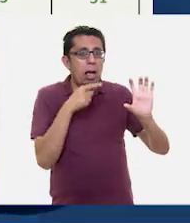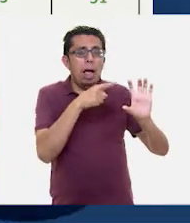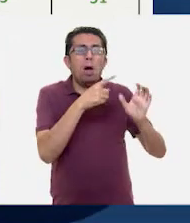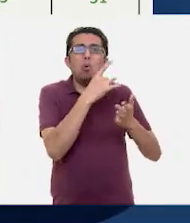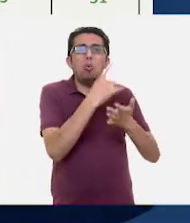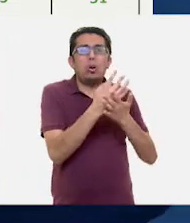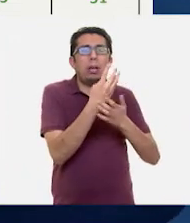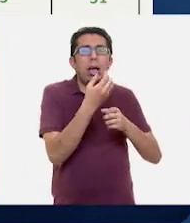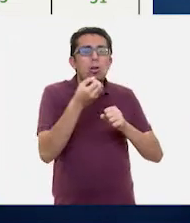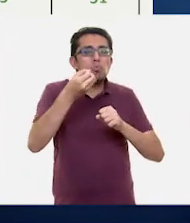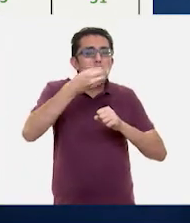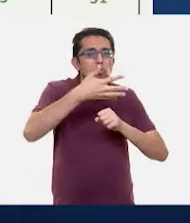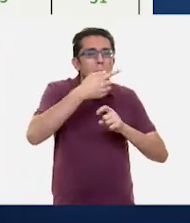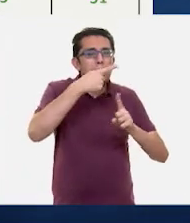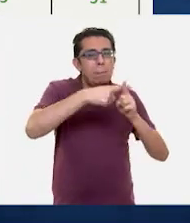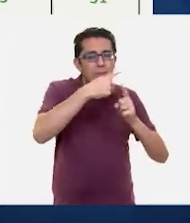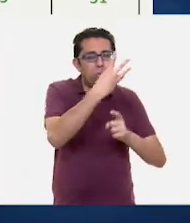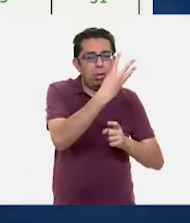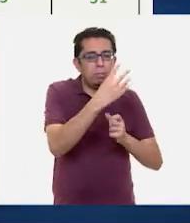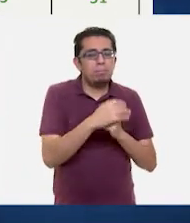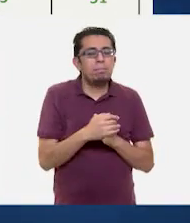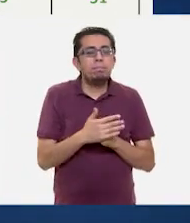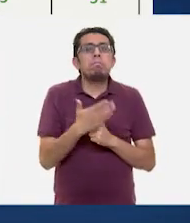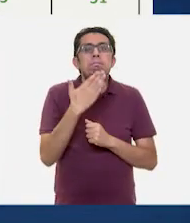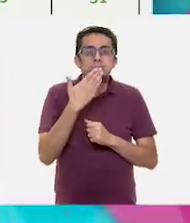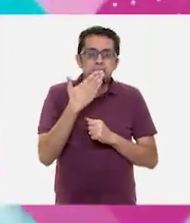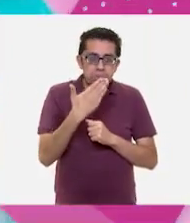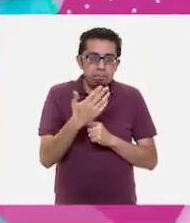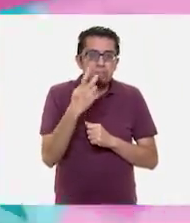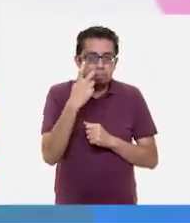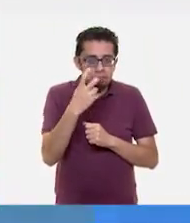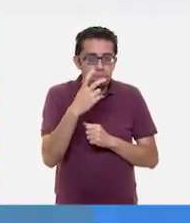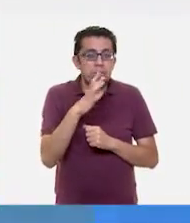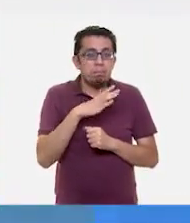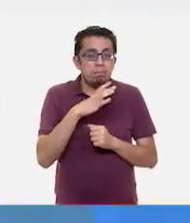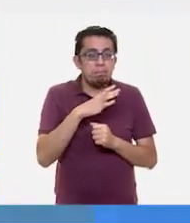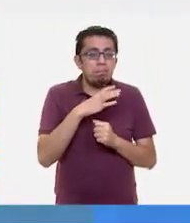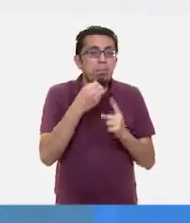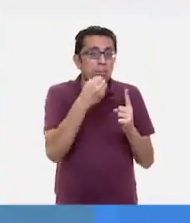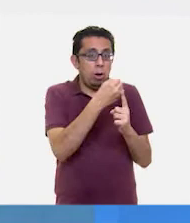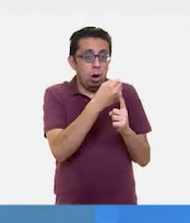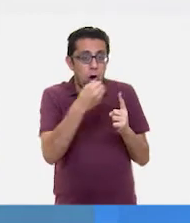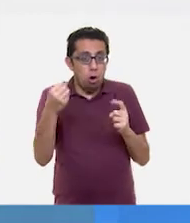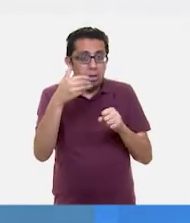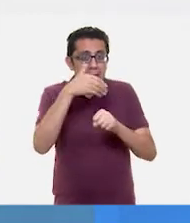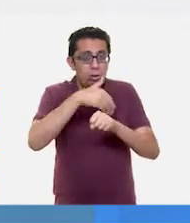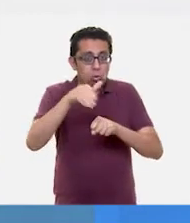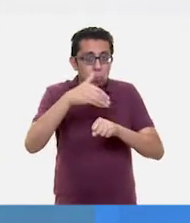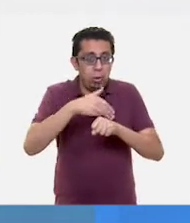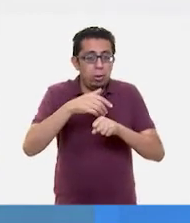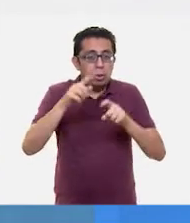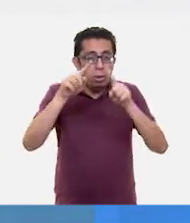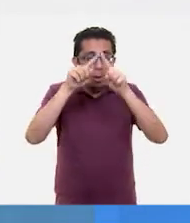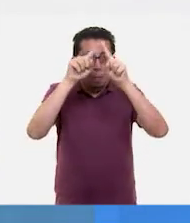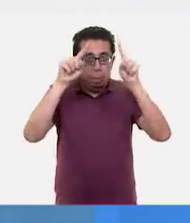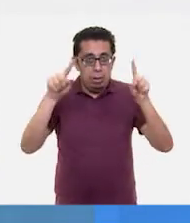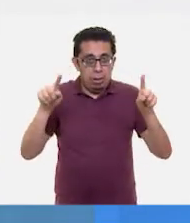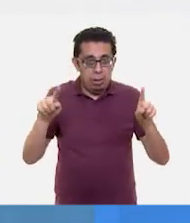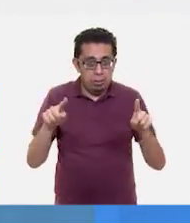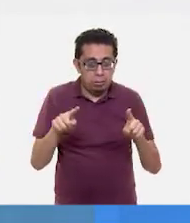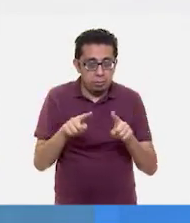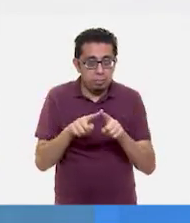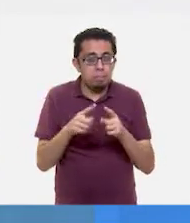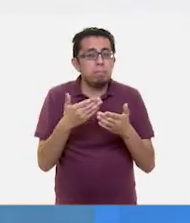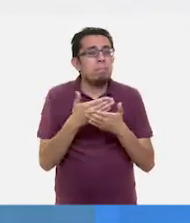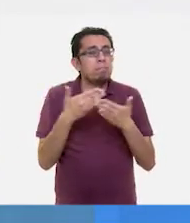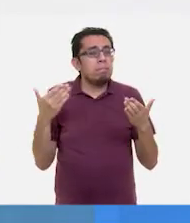unidades. Efectivamente, María. Así es como se forma la sucesión de números pentagonales. Ahora